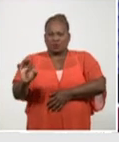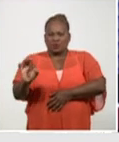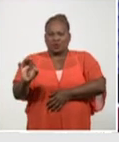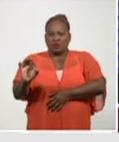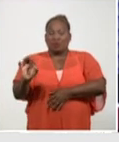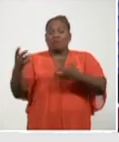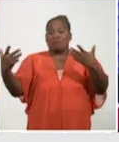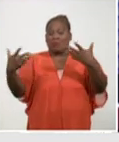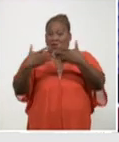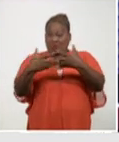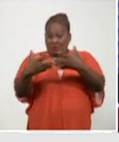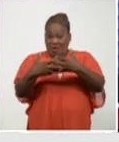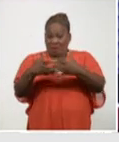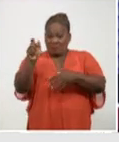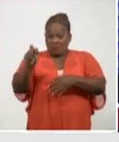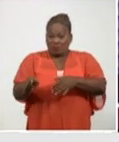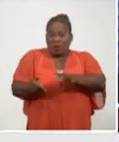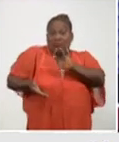a nuestro país